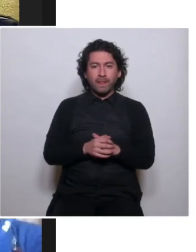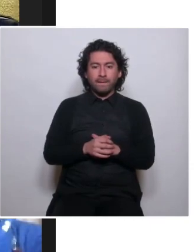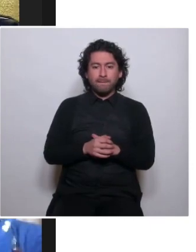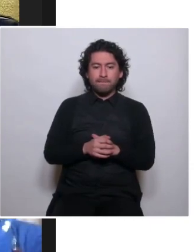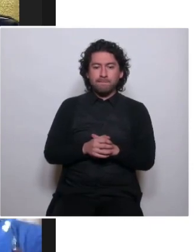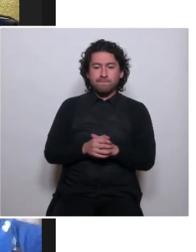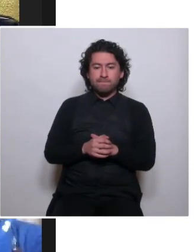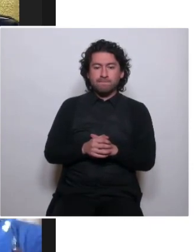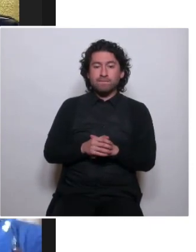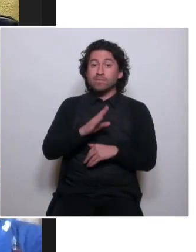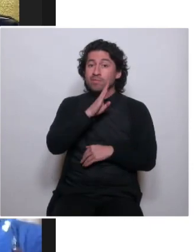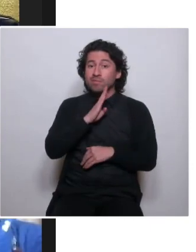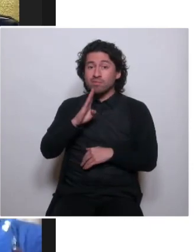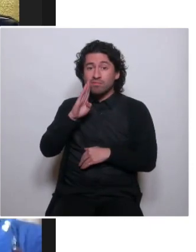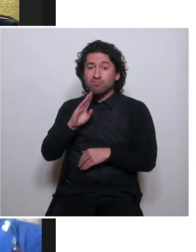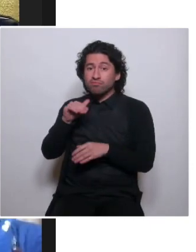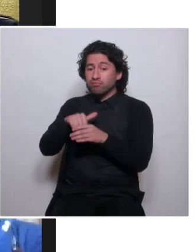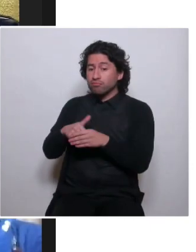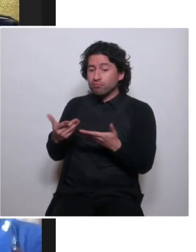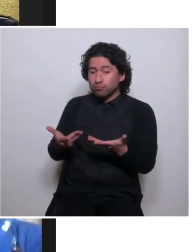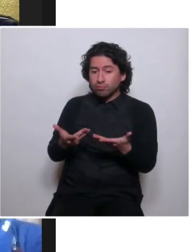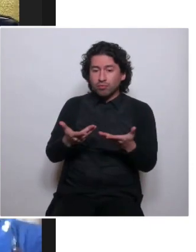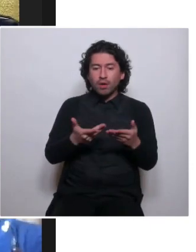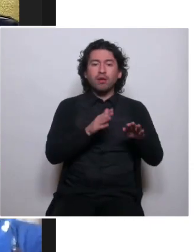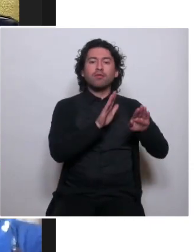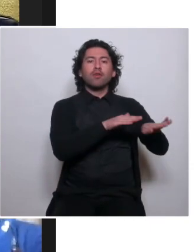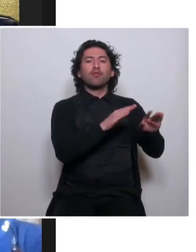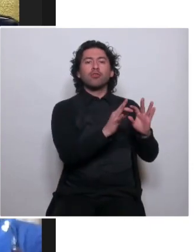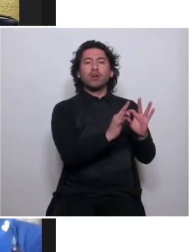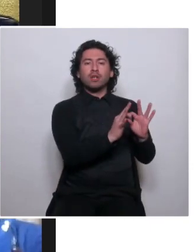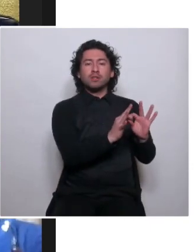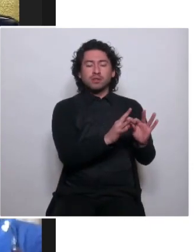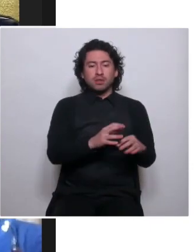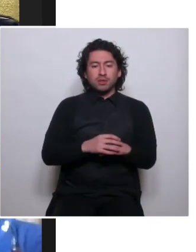Señor Benito Baranda, ¿cómo vota? A favor, señor secretario, gracias.